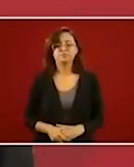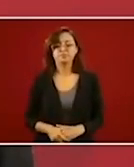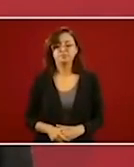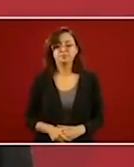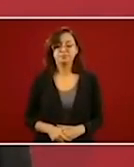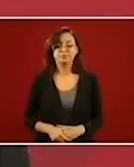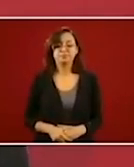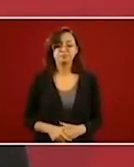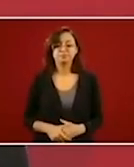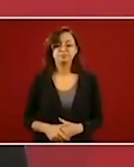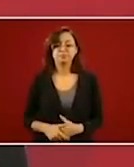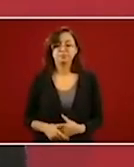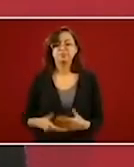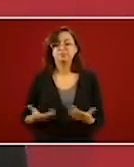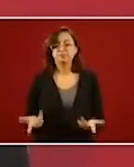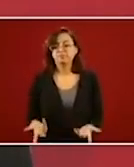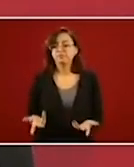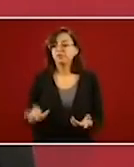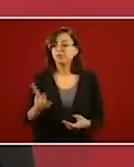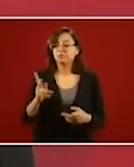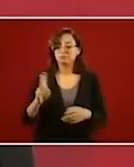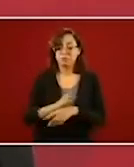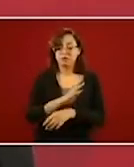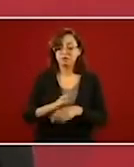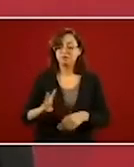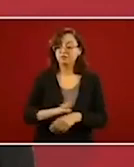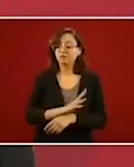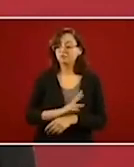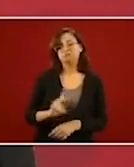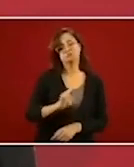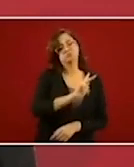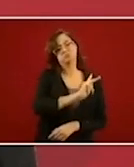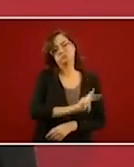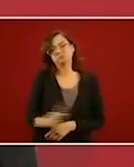y que los beneficios lleguen a todos